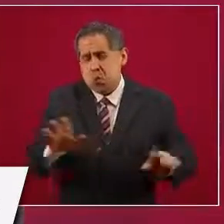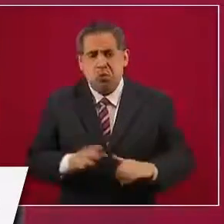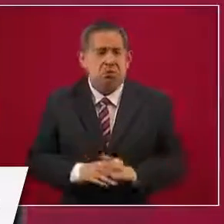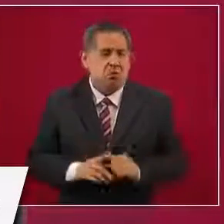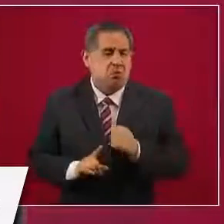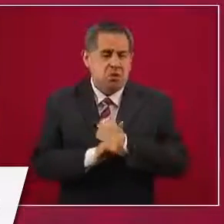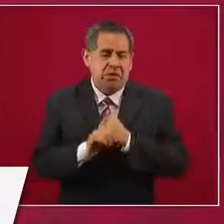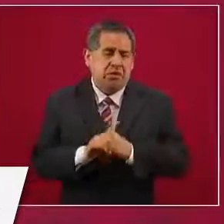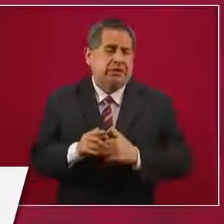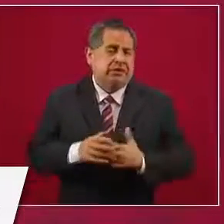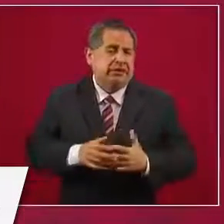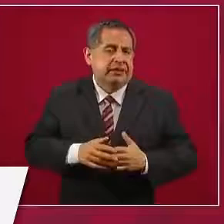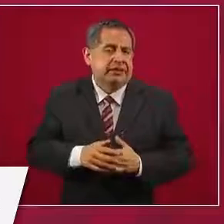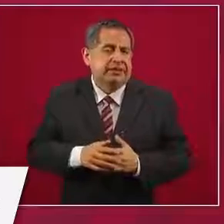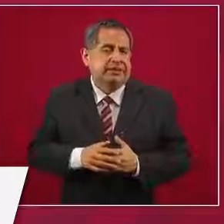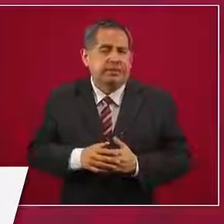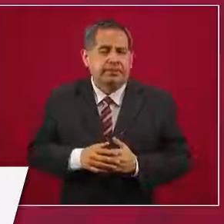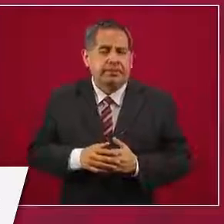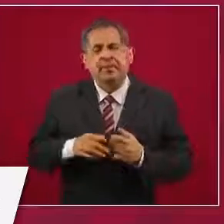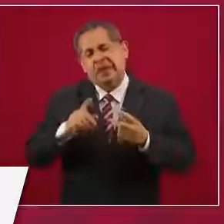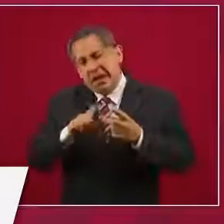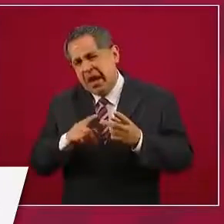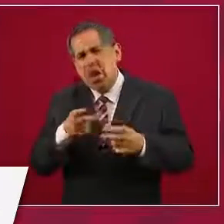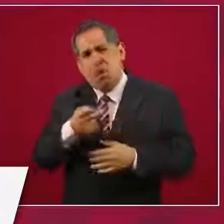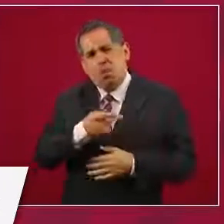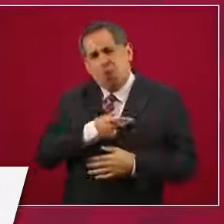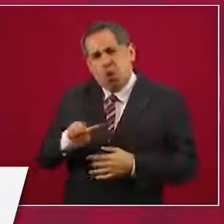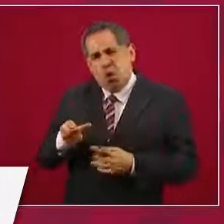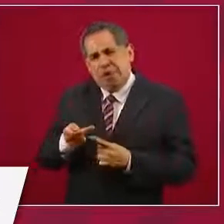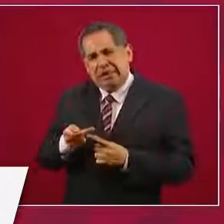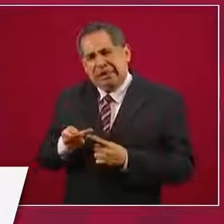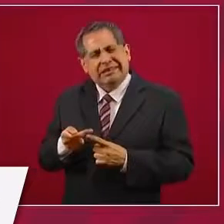Se puede decir la pobreza, no,